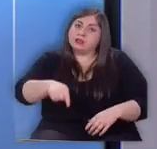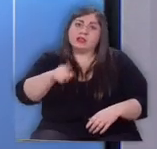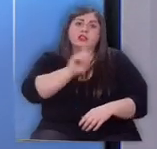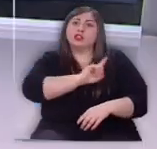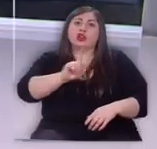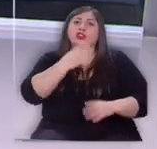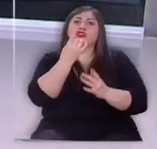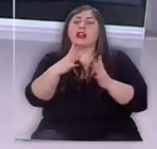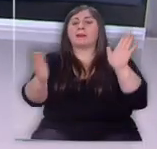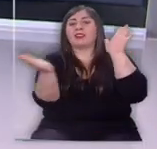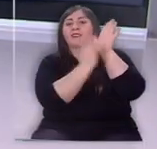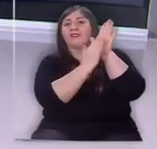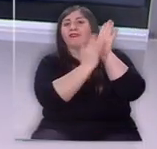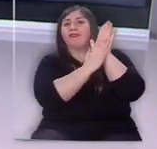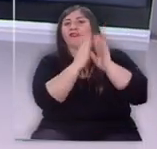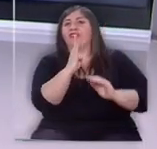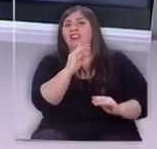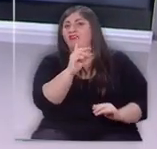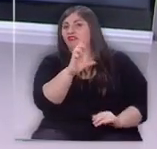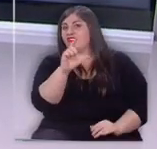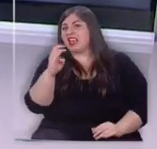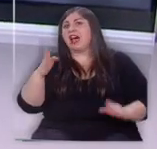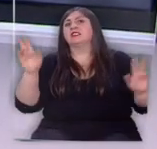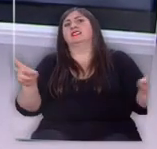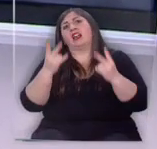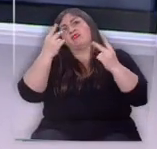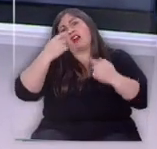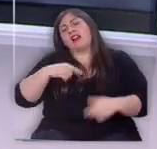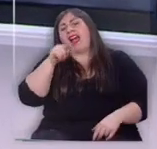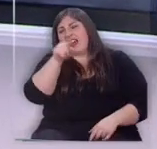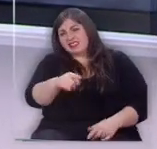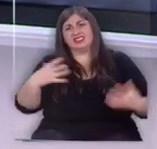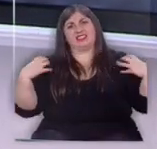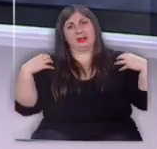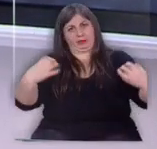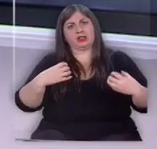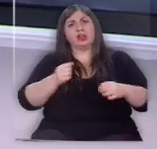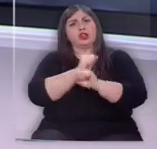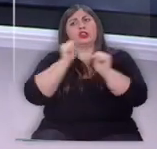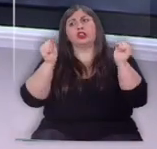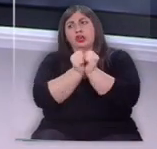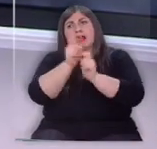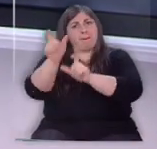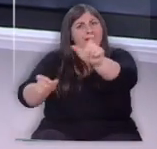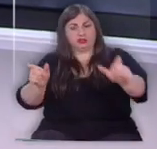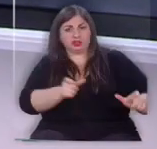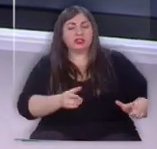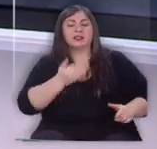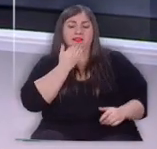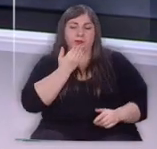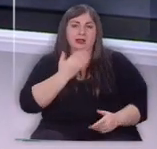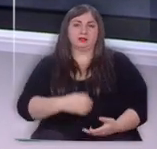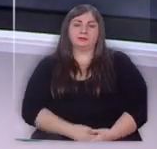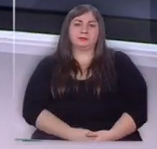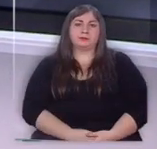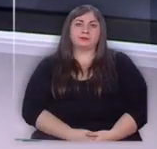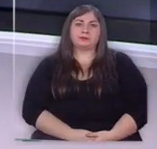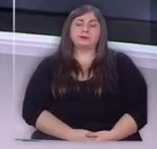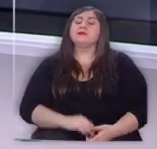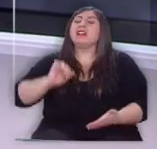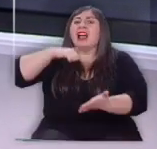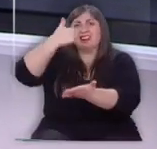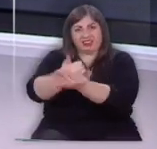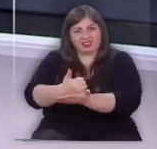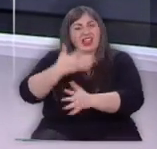Biblia puede salvar al pastor, aquí hay una irresponsabilidad también con los demás, con los prójimos. Ahora, alcaldesa, ¿hay alguna información sobre